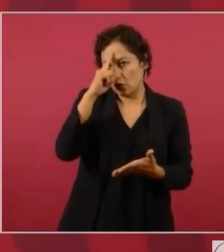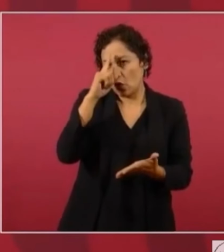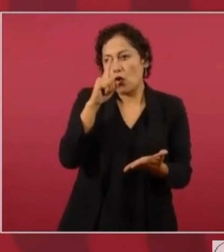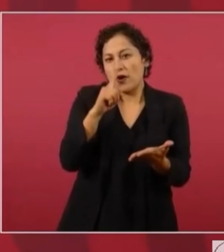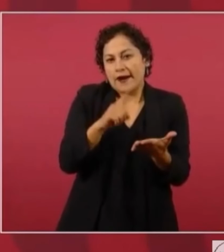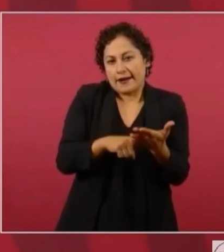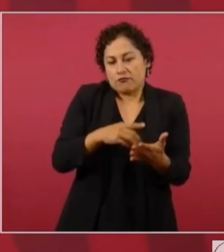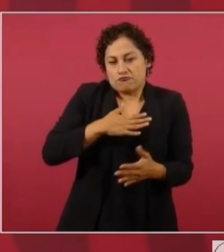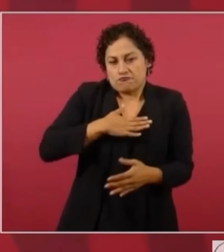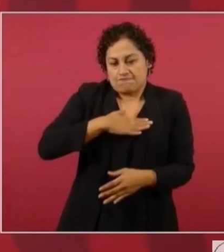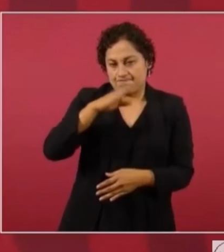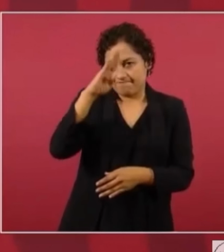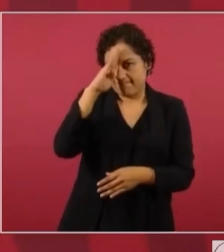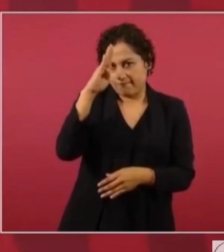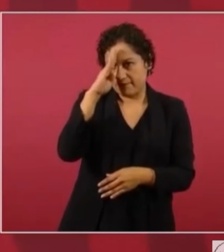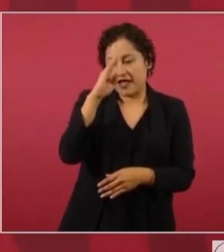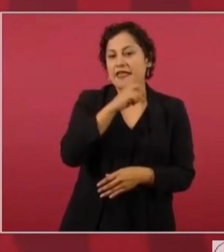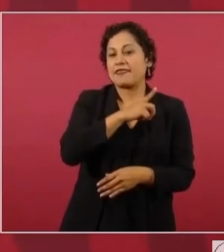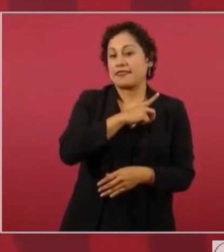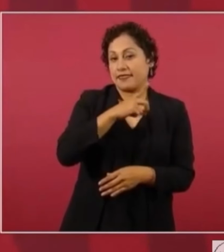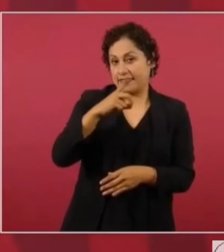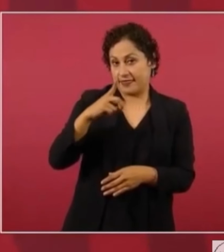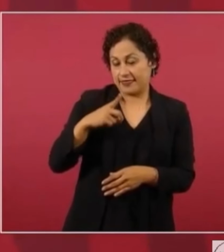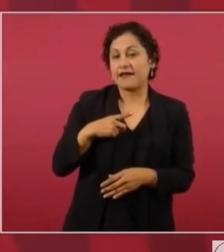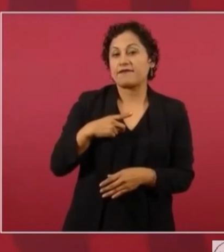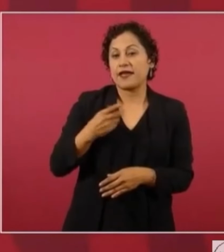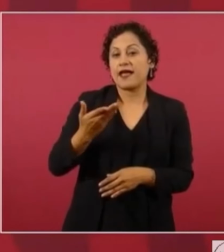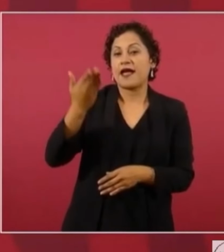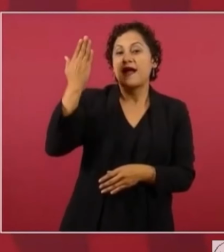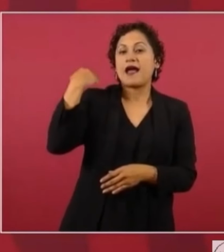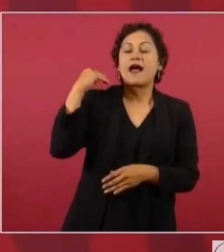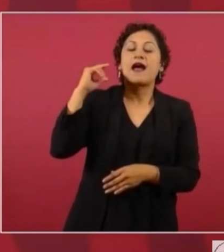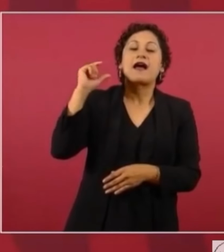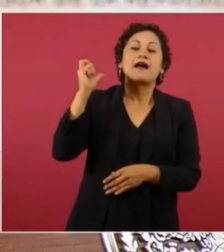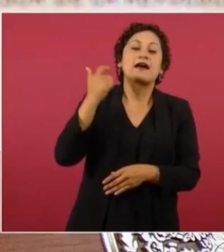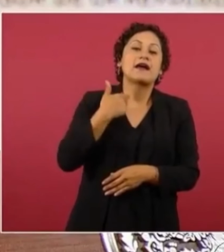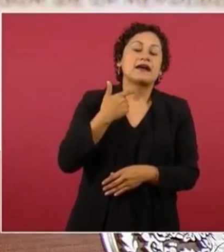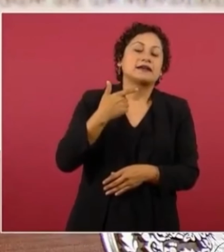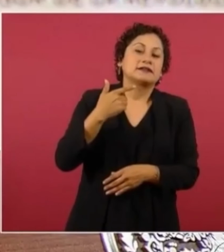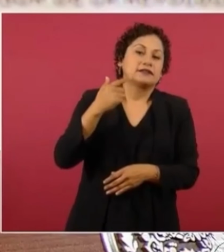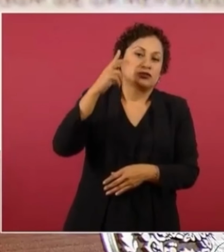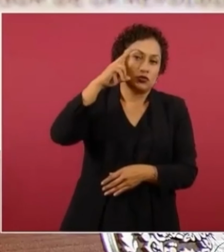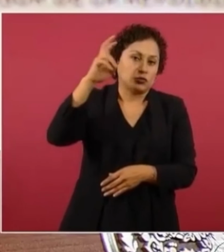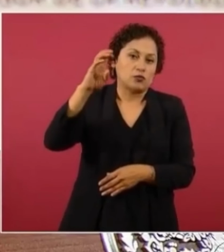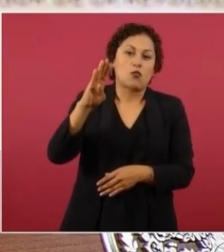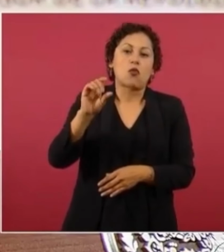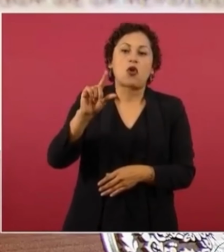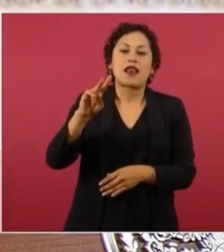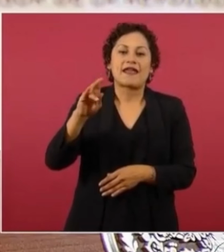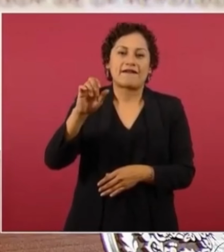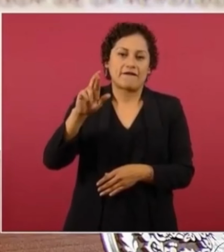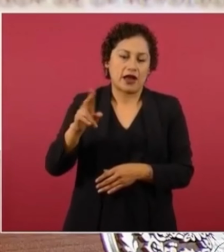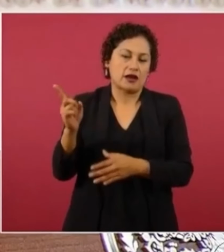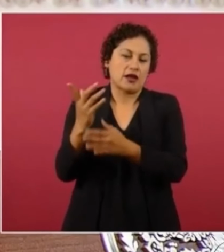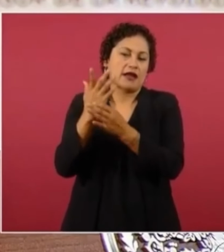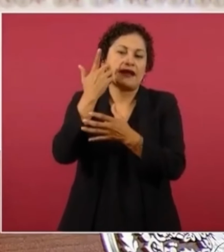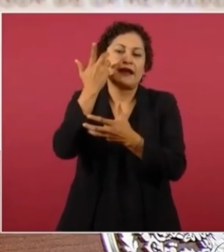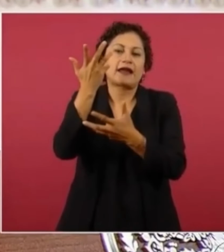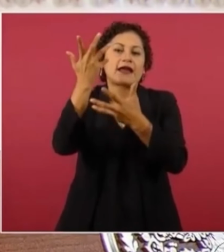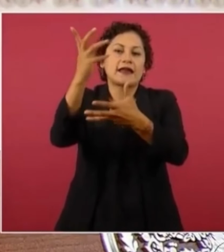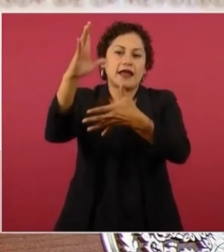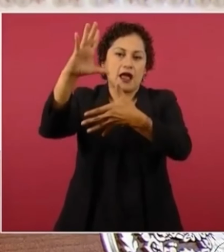procurarse el sueño de Bolívar, de la integración de nuestra América, como diría